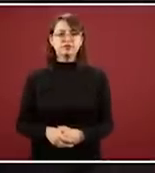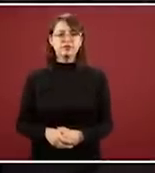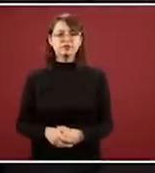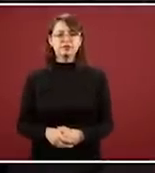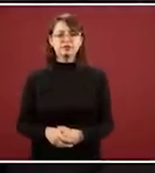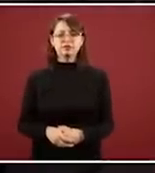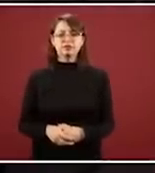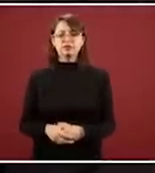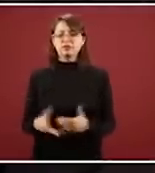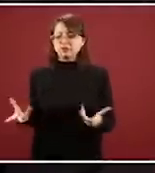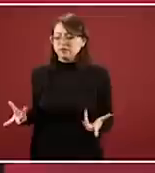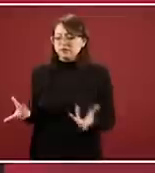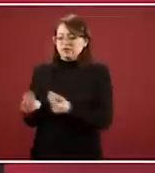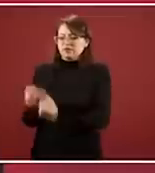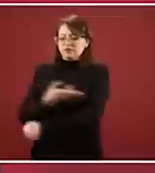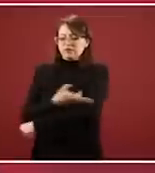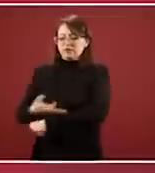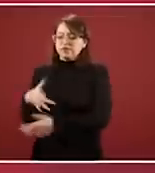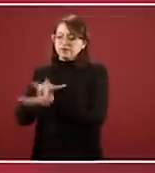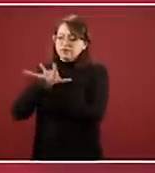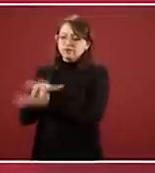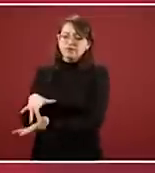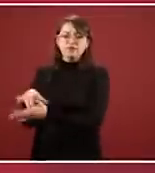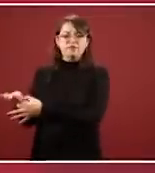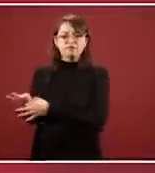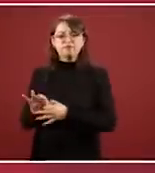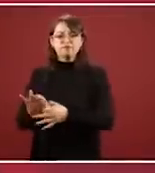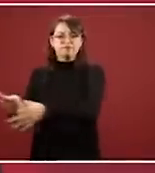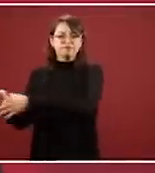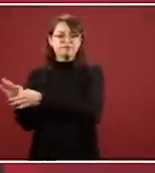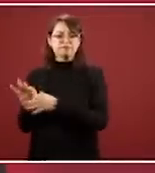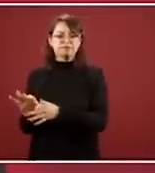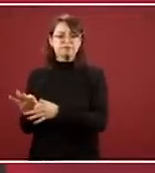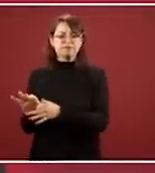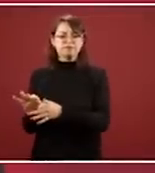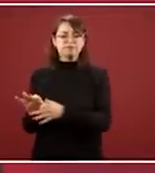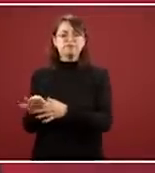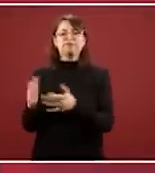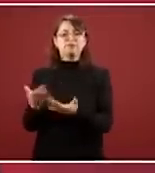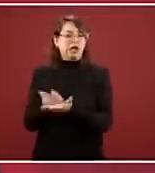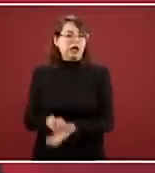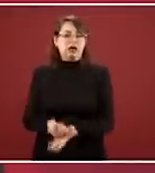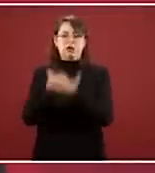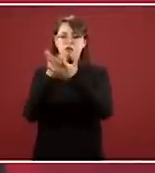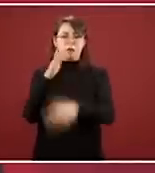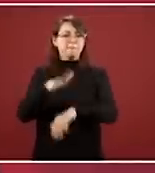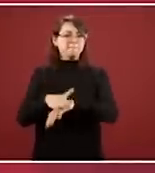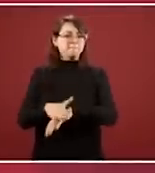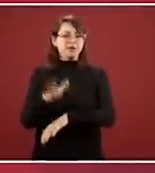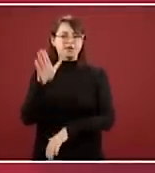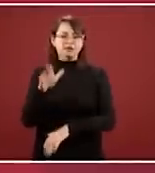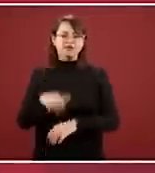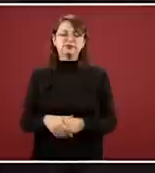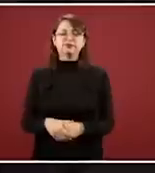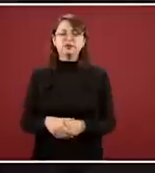la más fraterna, la más solidaria, la que más nos va a ayudar